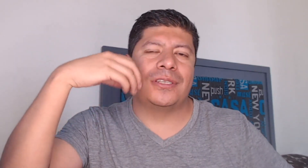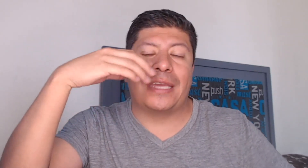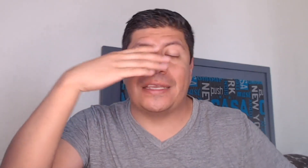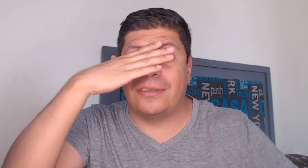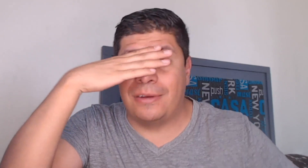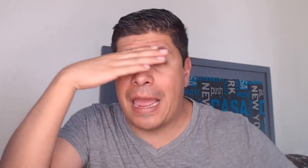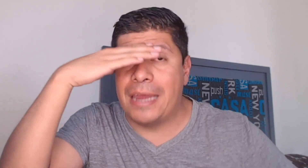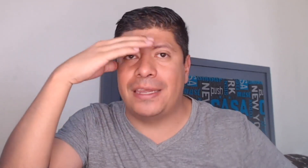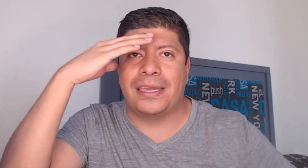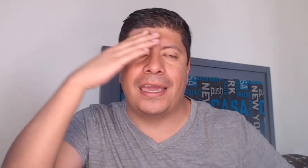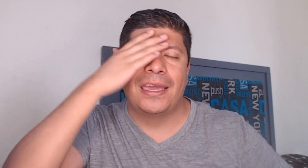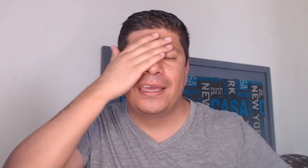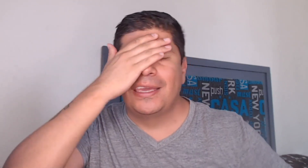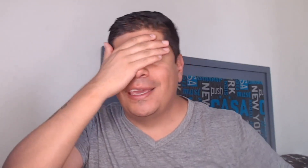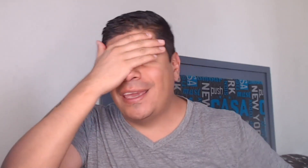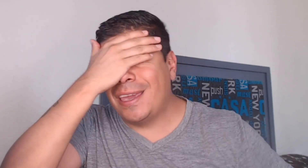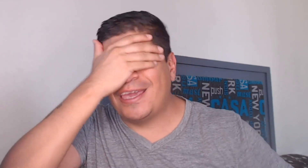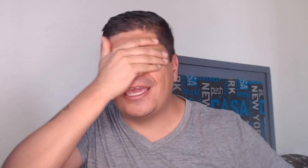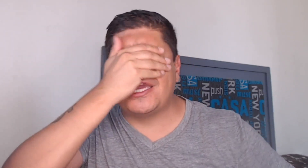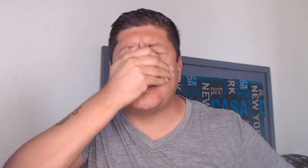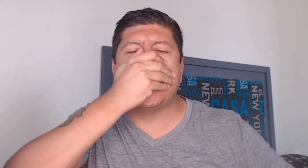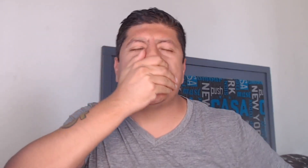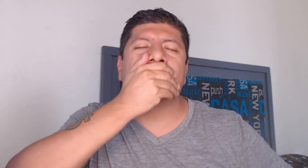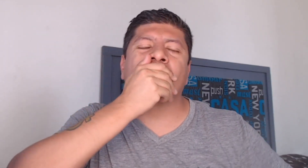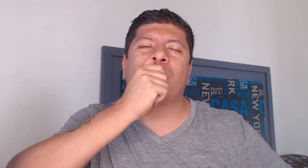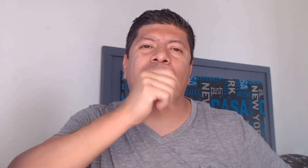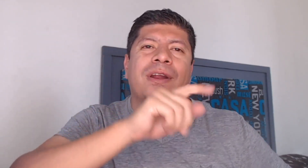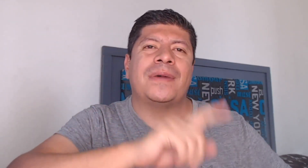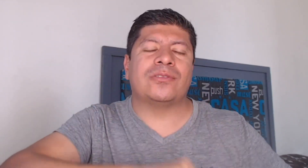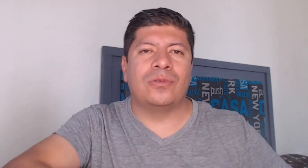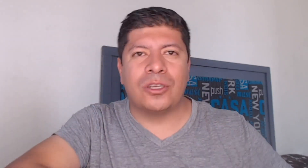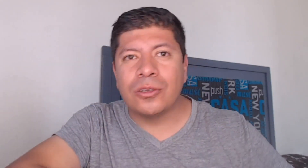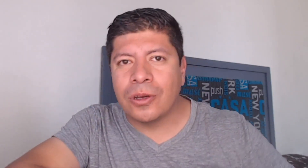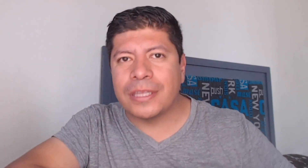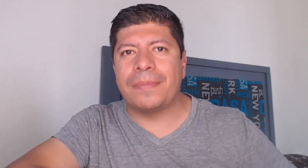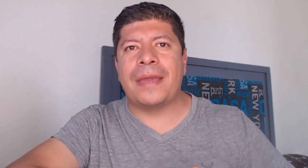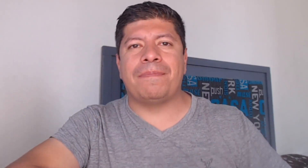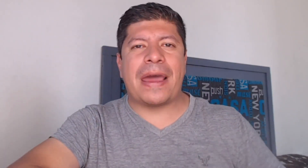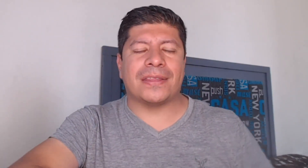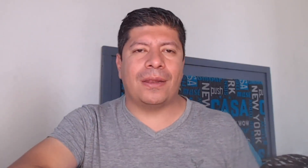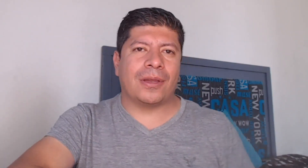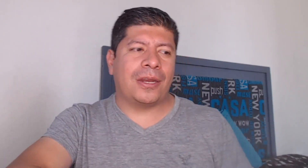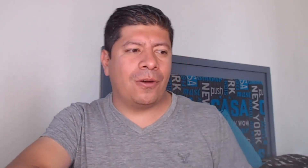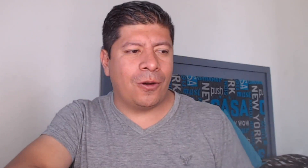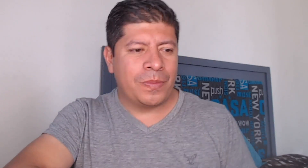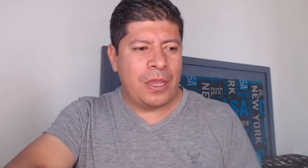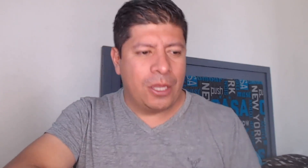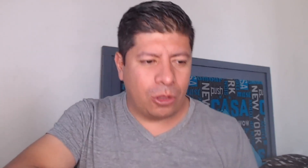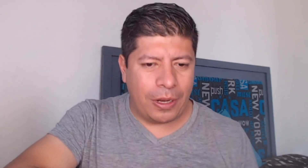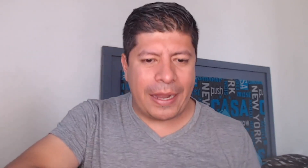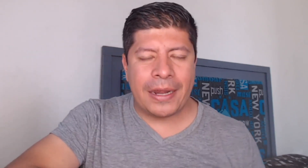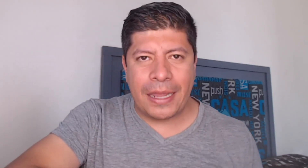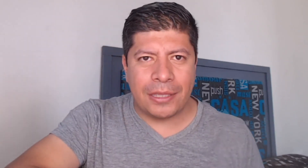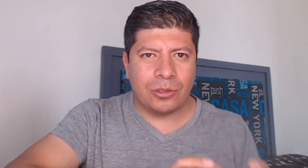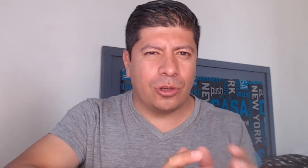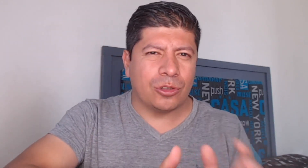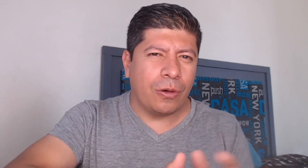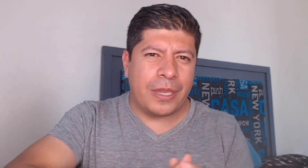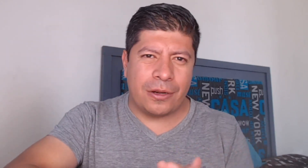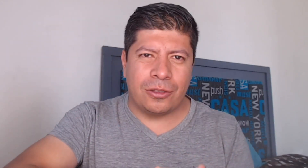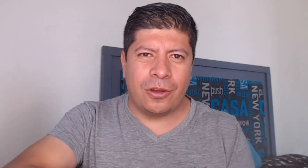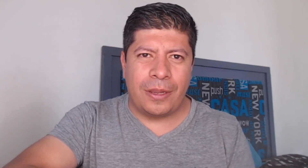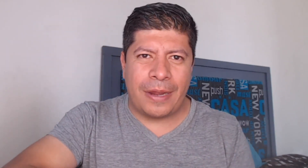recurso discrecional y que son programas únicos. Creo que también parte de lo que no toleran